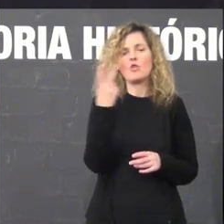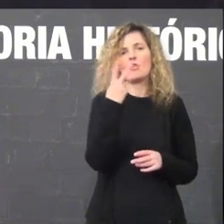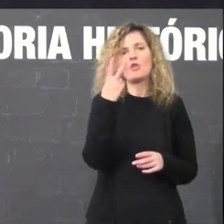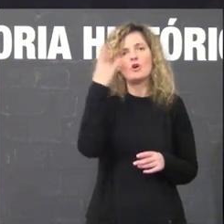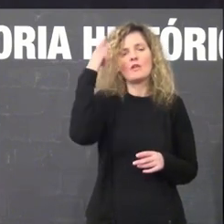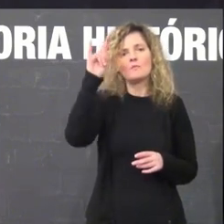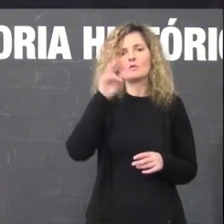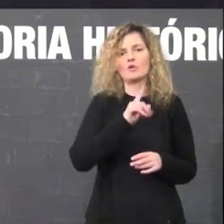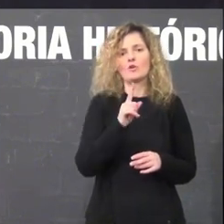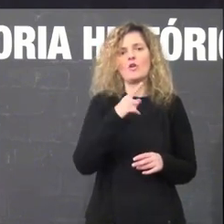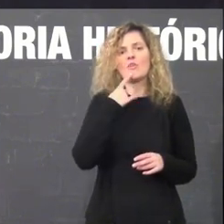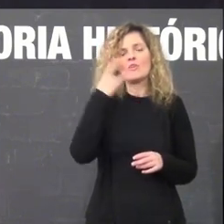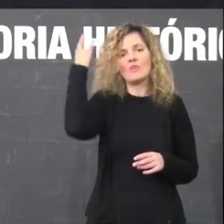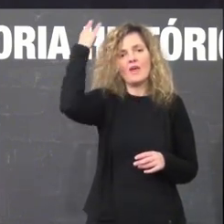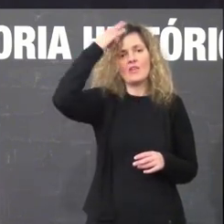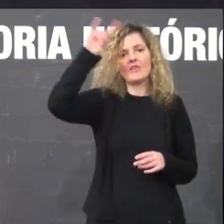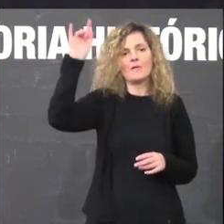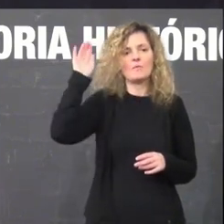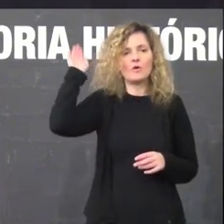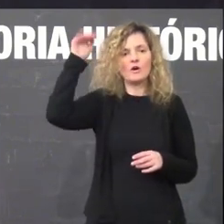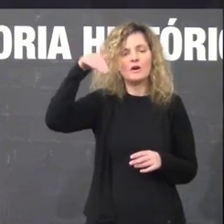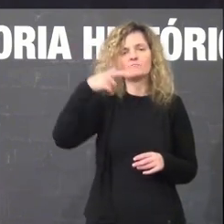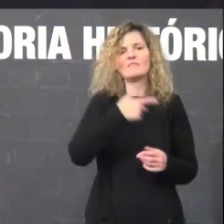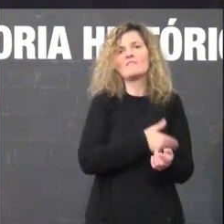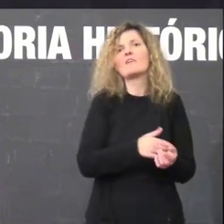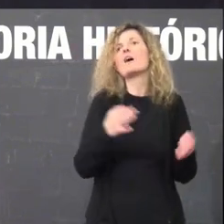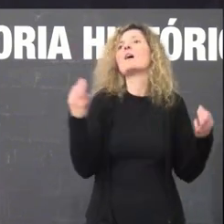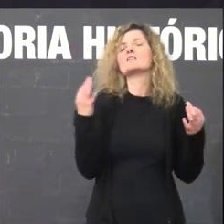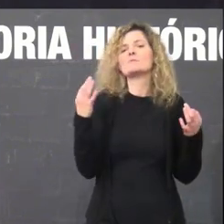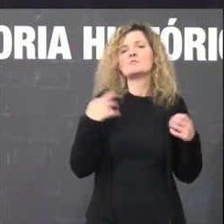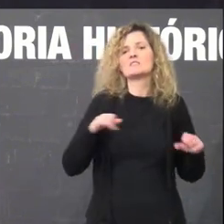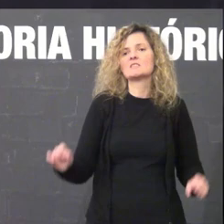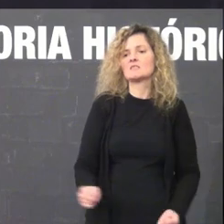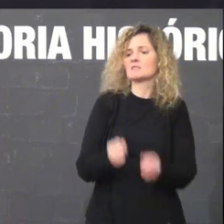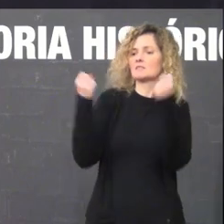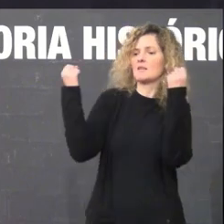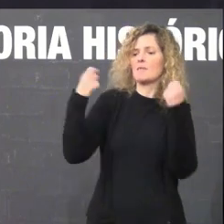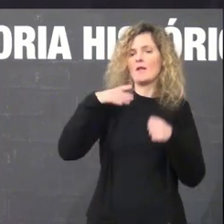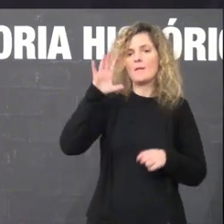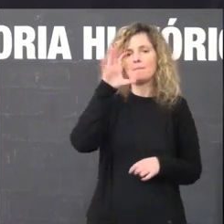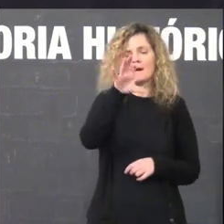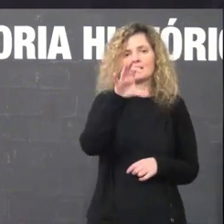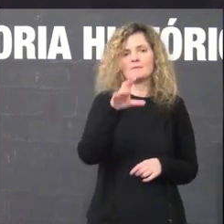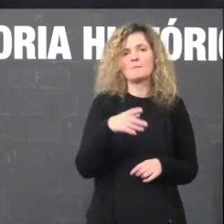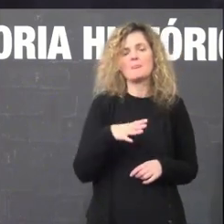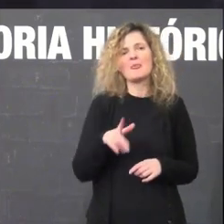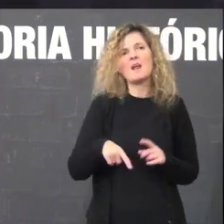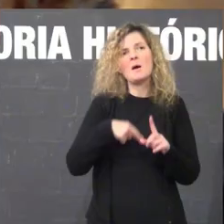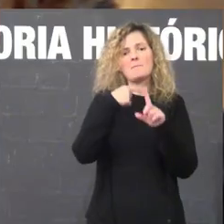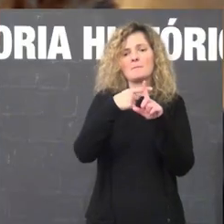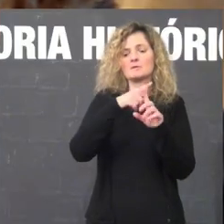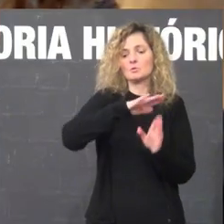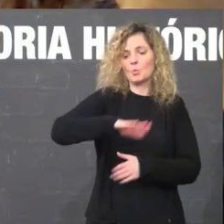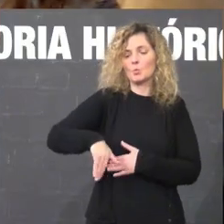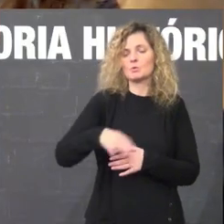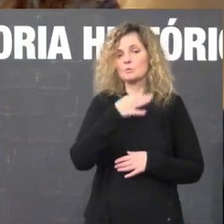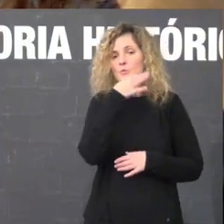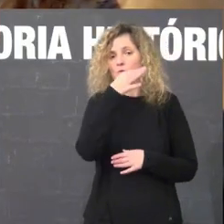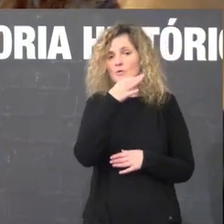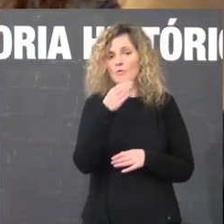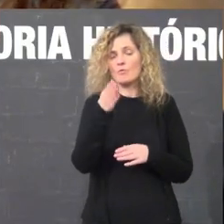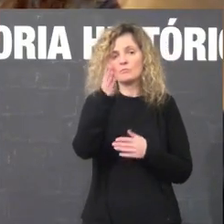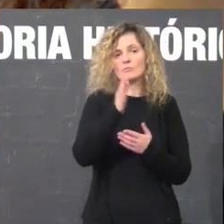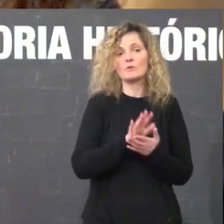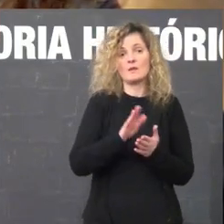demonios es el demonio era la República y Franco era el Salvador de la patria no pero bueno asumamos que este último es el relato de la